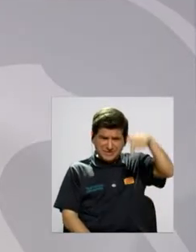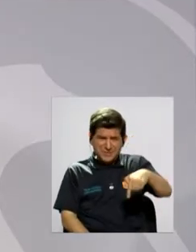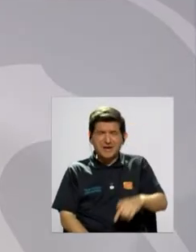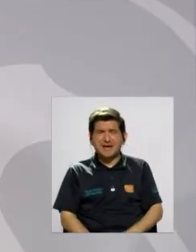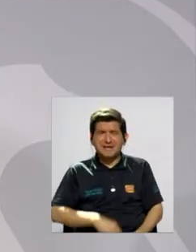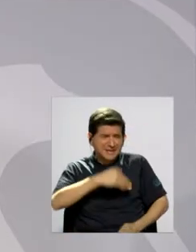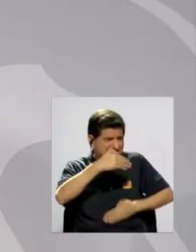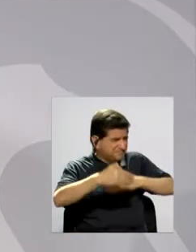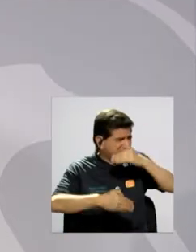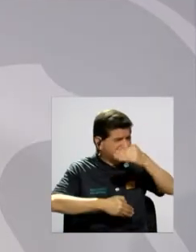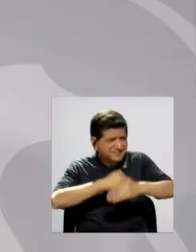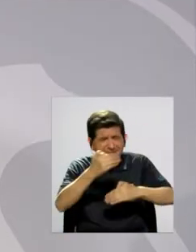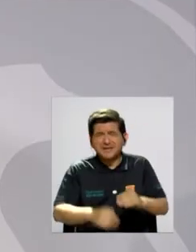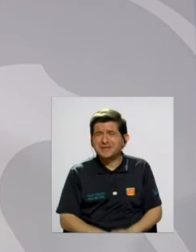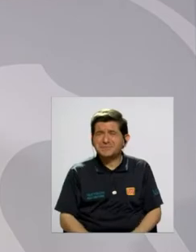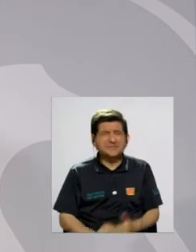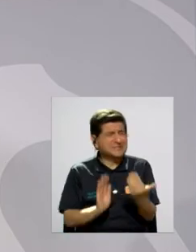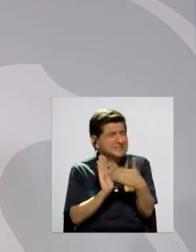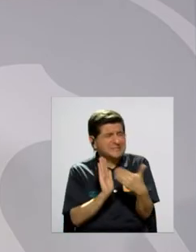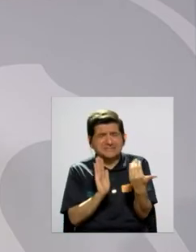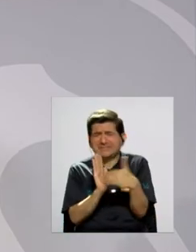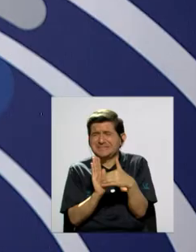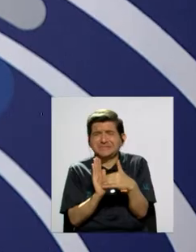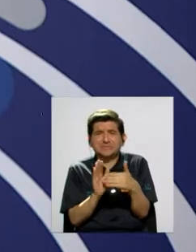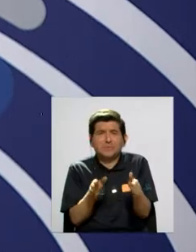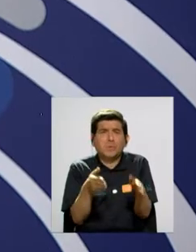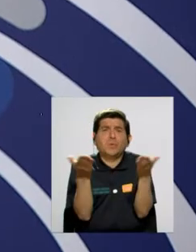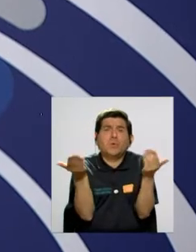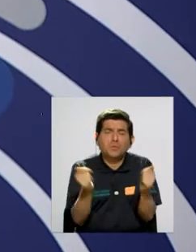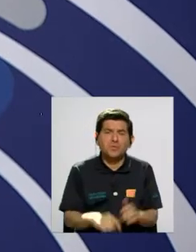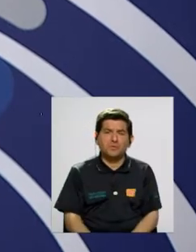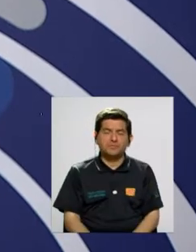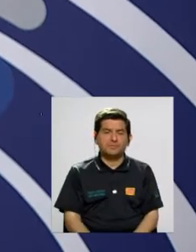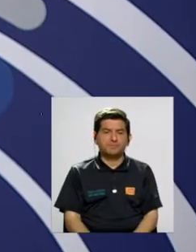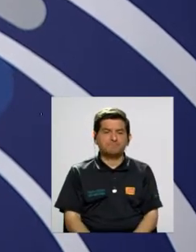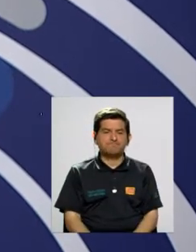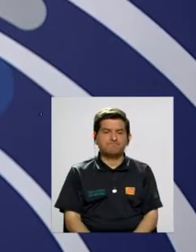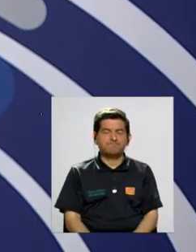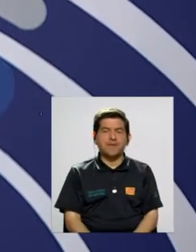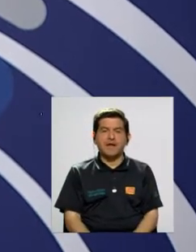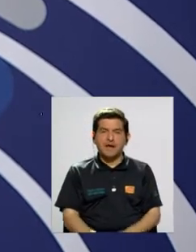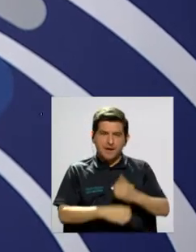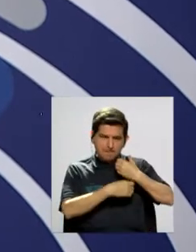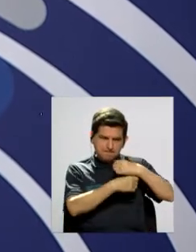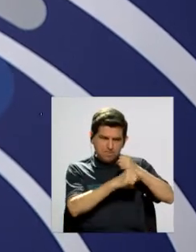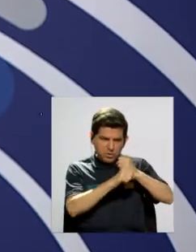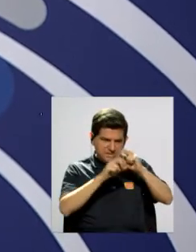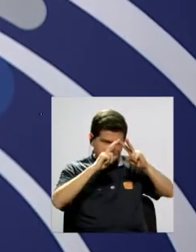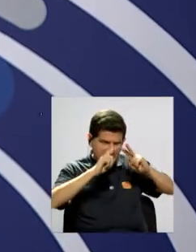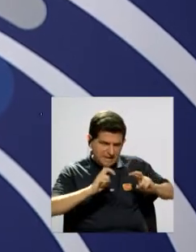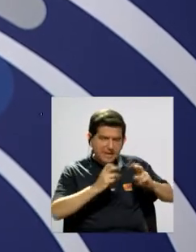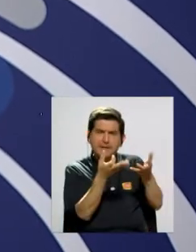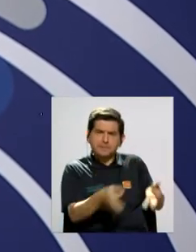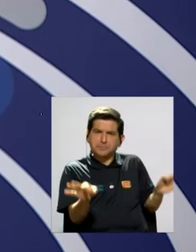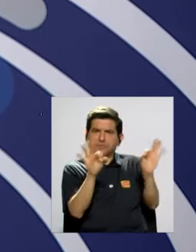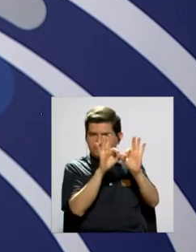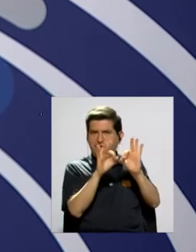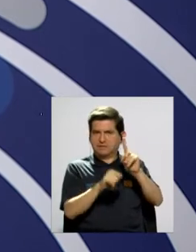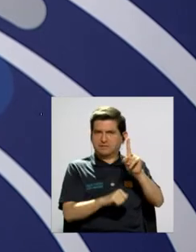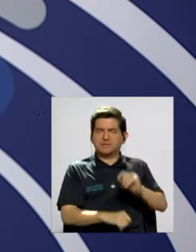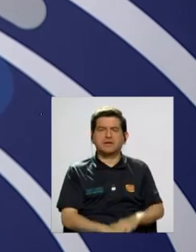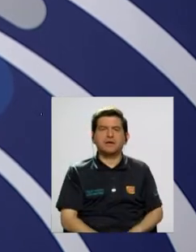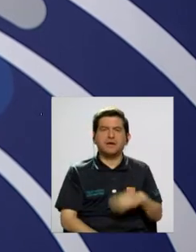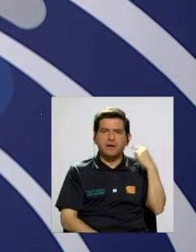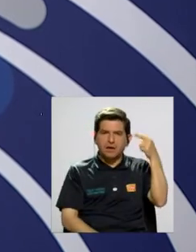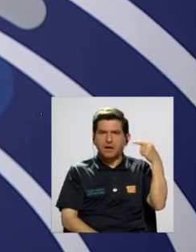tan corroída? Yo creo que es clave la mirada a las municipalidades, precisamente. Me parece que los